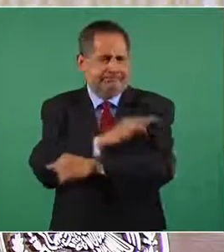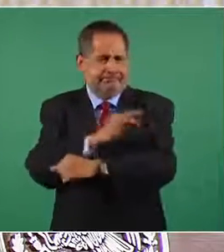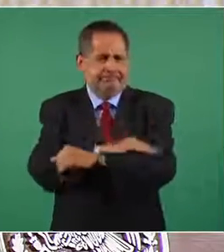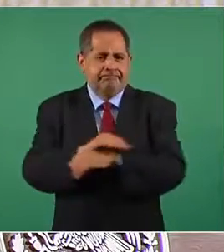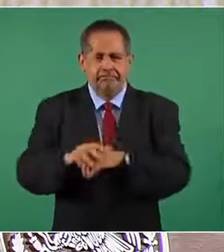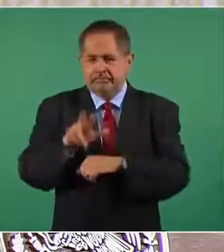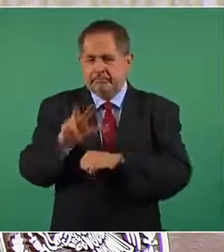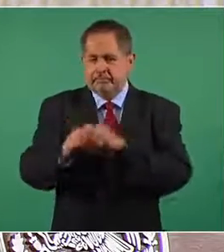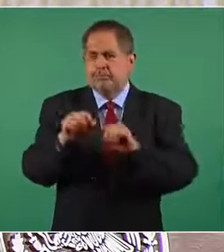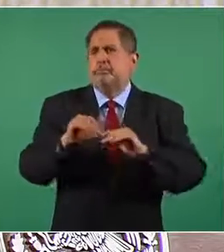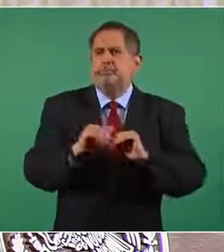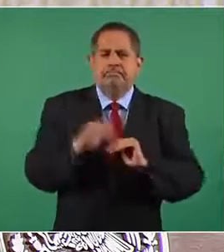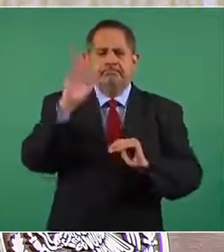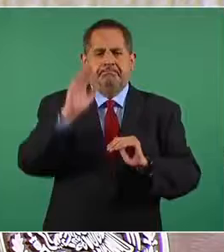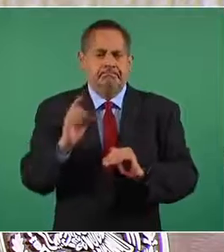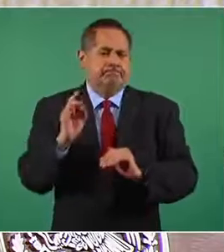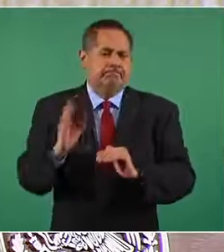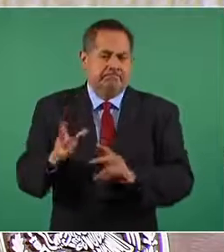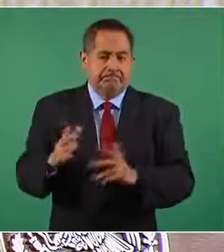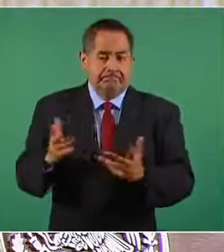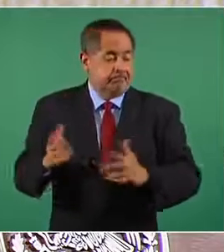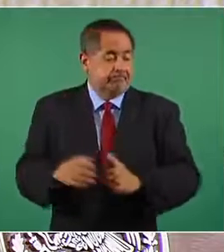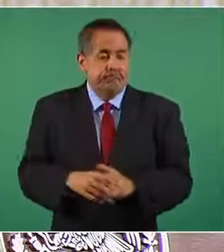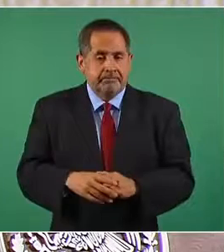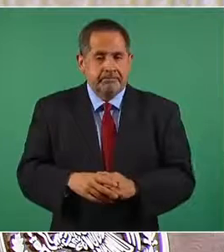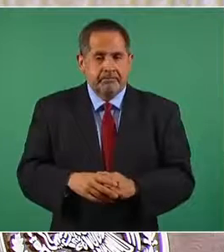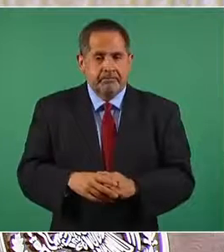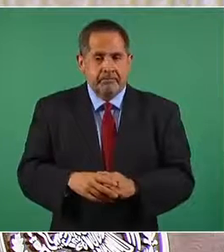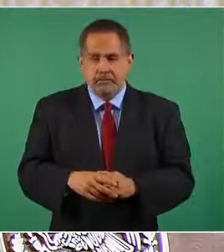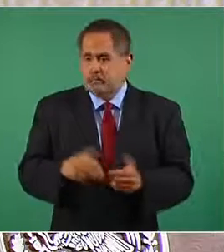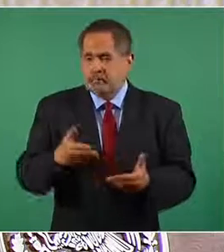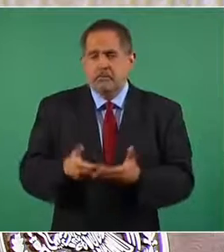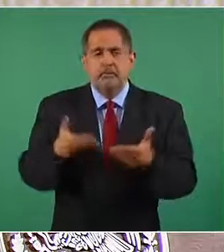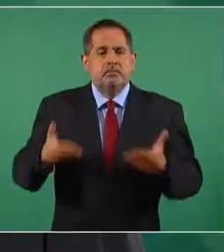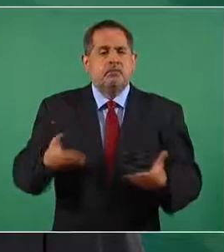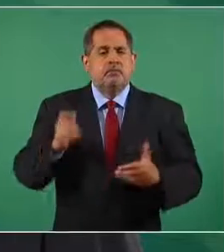después de 18 años. Entonces, ahora,